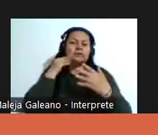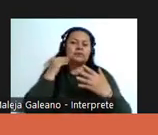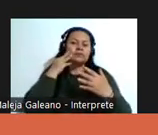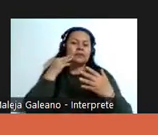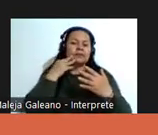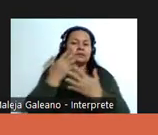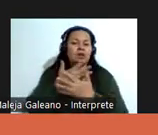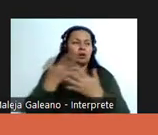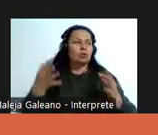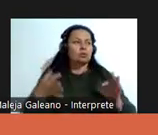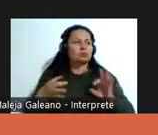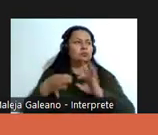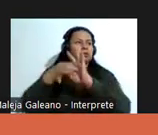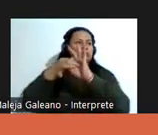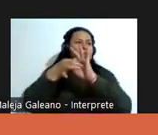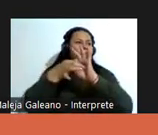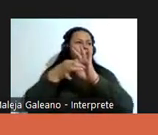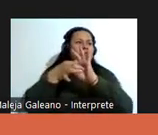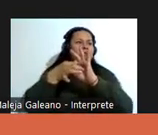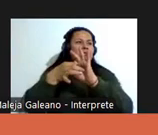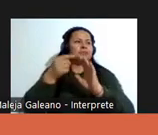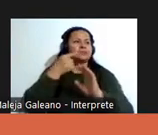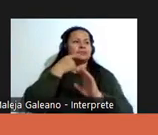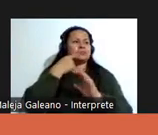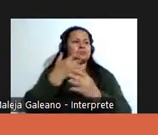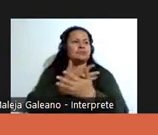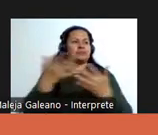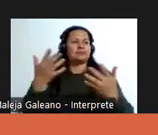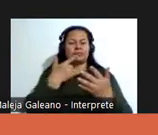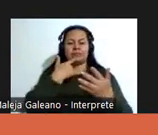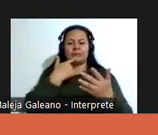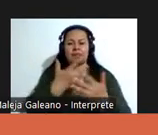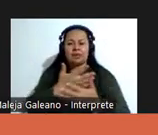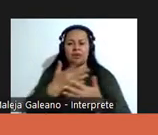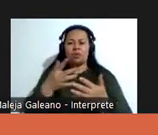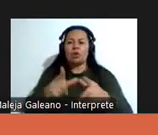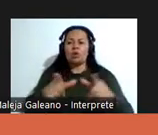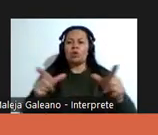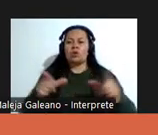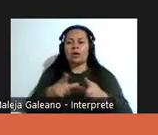aliada. Y a ese lugar lo van a denominar lugar 6.